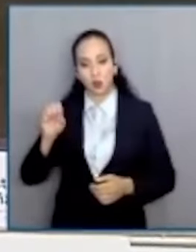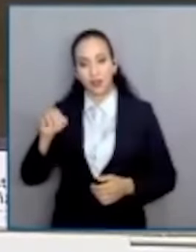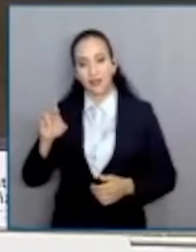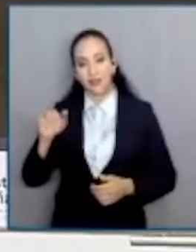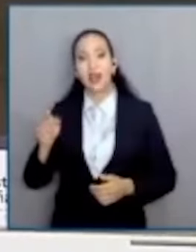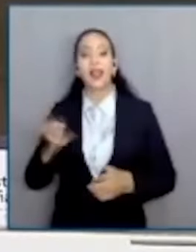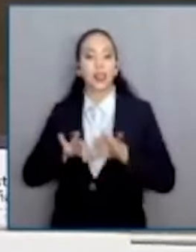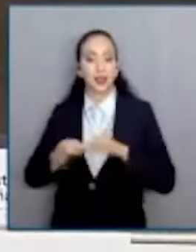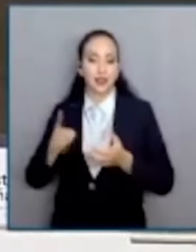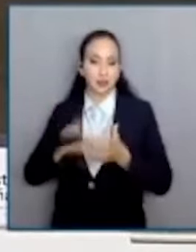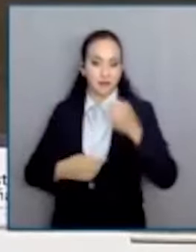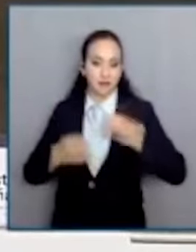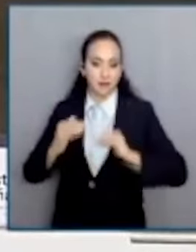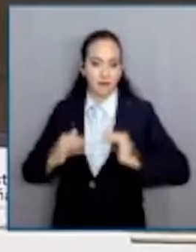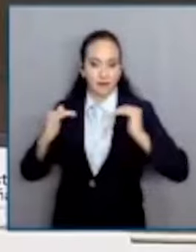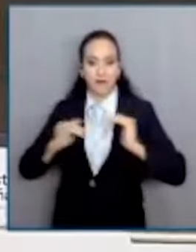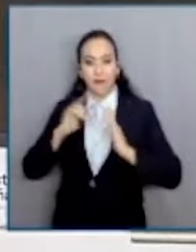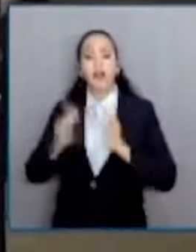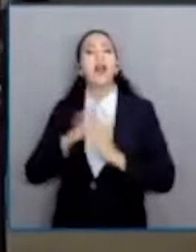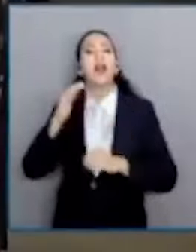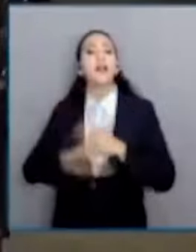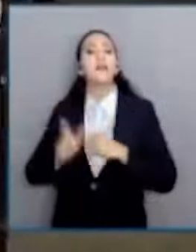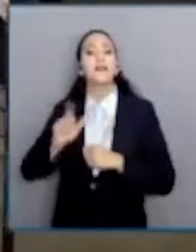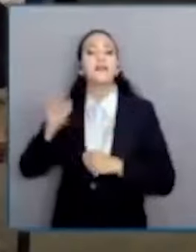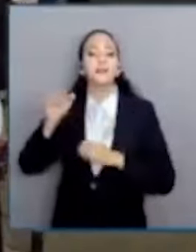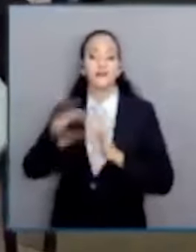de justicia culmina en noviembre de este